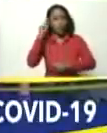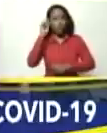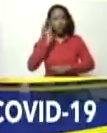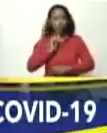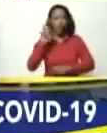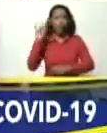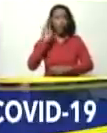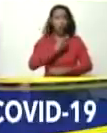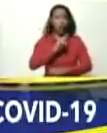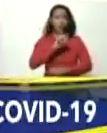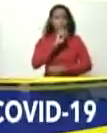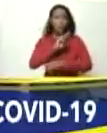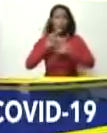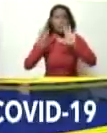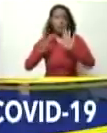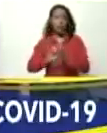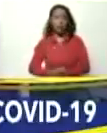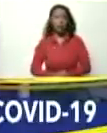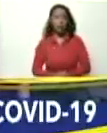lunes 27.